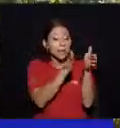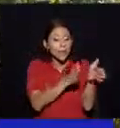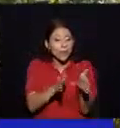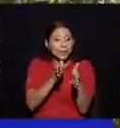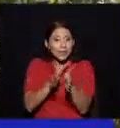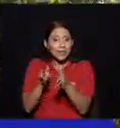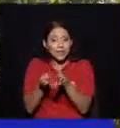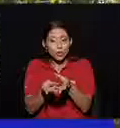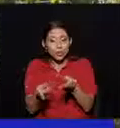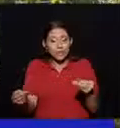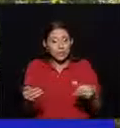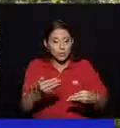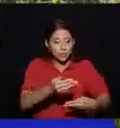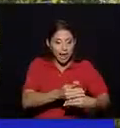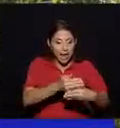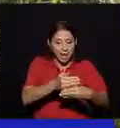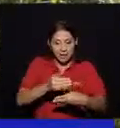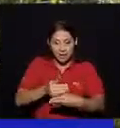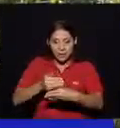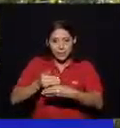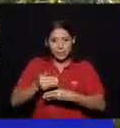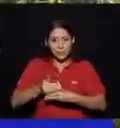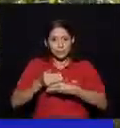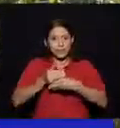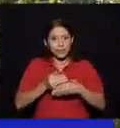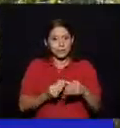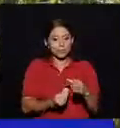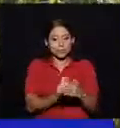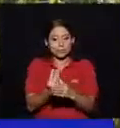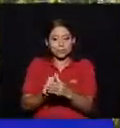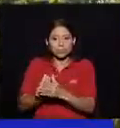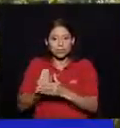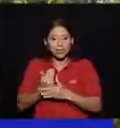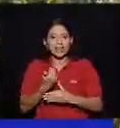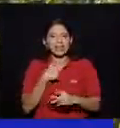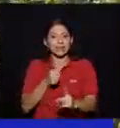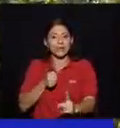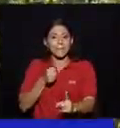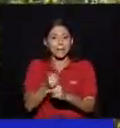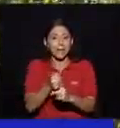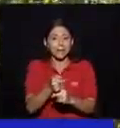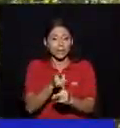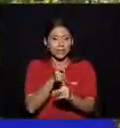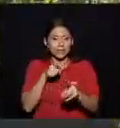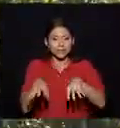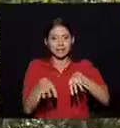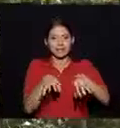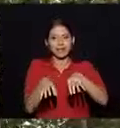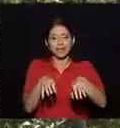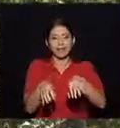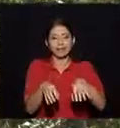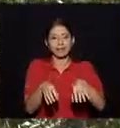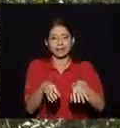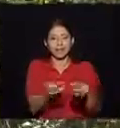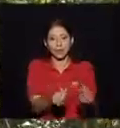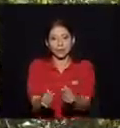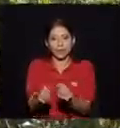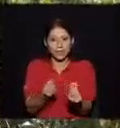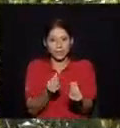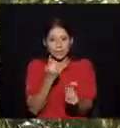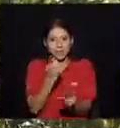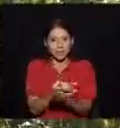un impacto desde el punto de vista de las actividades productivas que genera una economía. Recordemos que todo lo que es el